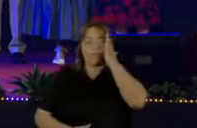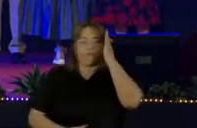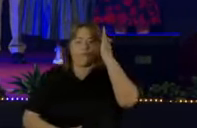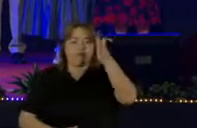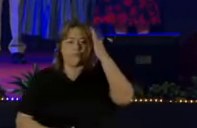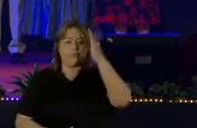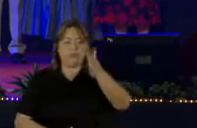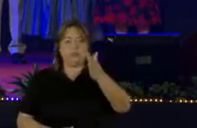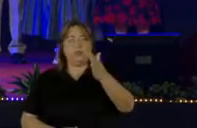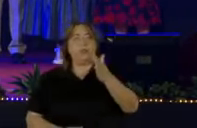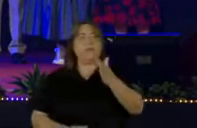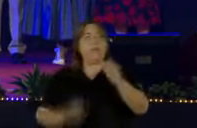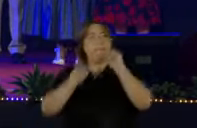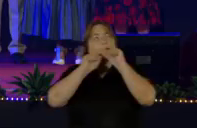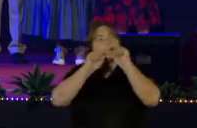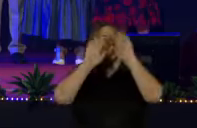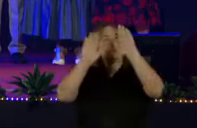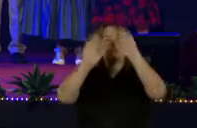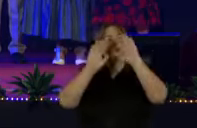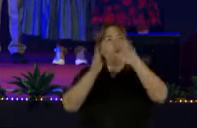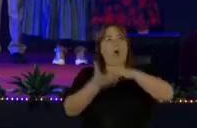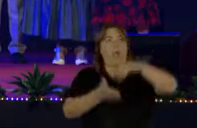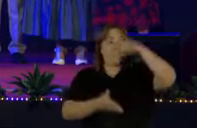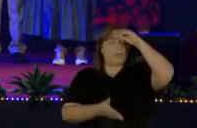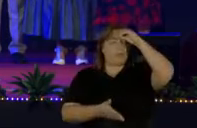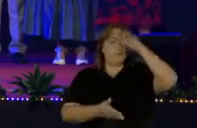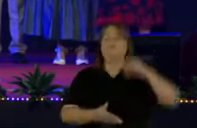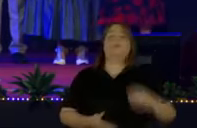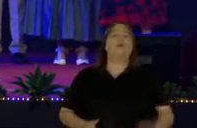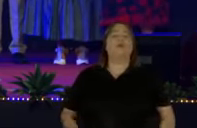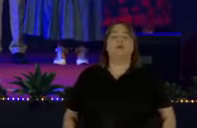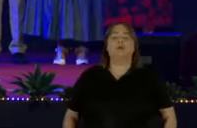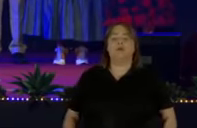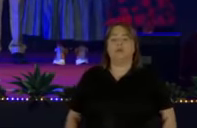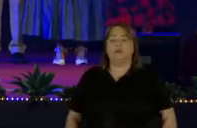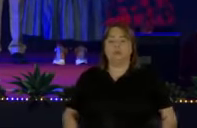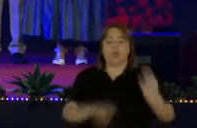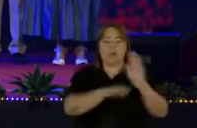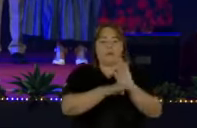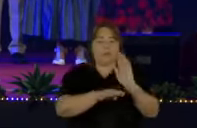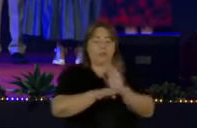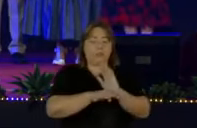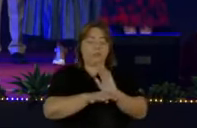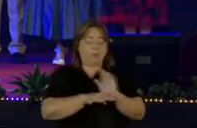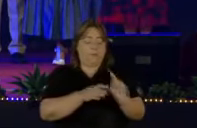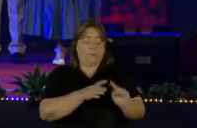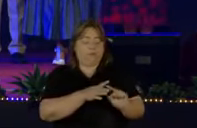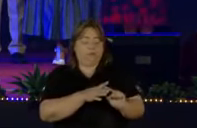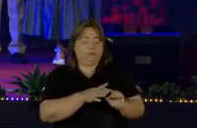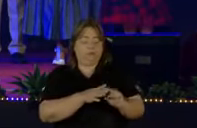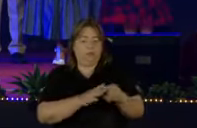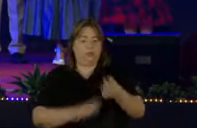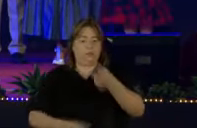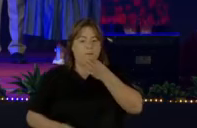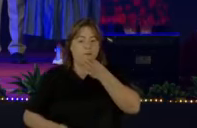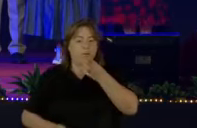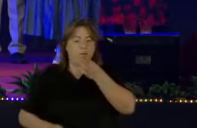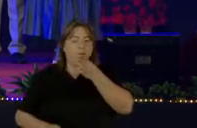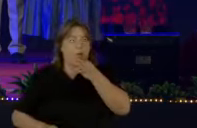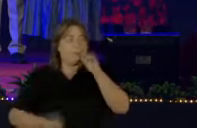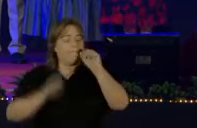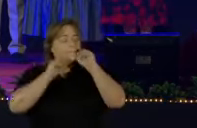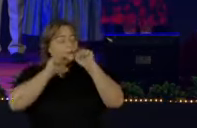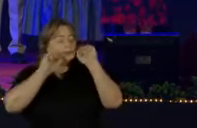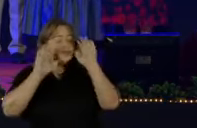mí fue de mucha edificación. Y sé que para muchos de ustedes, empresarios, aquellos que van a emprender una empresa, fue de mucha